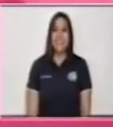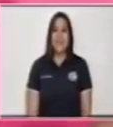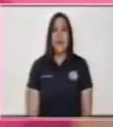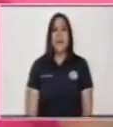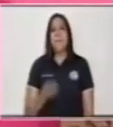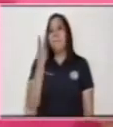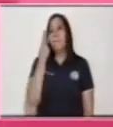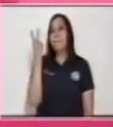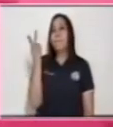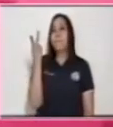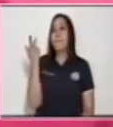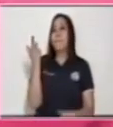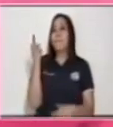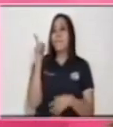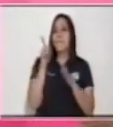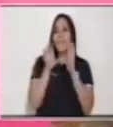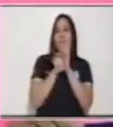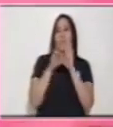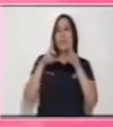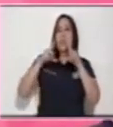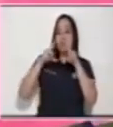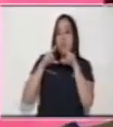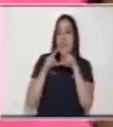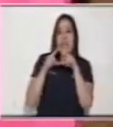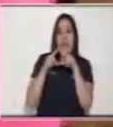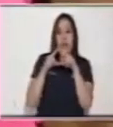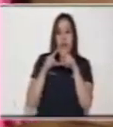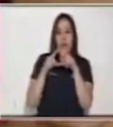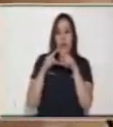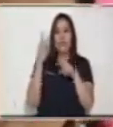Vamos a ver estos triángulos que tengo acá.